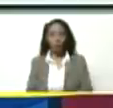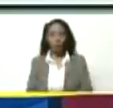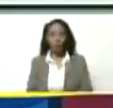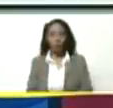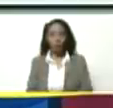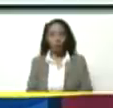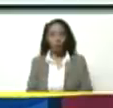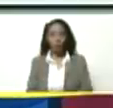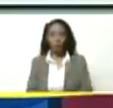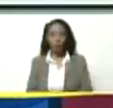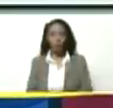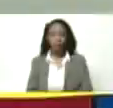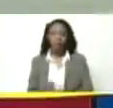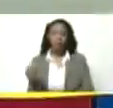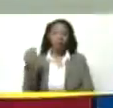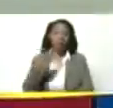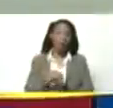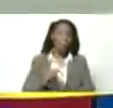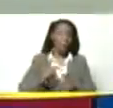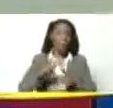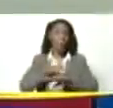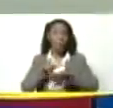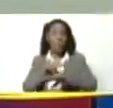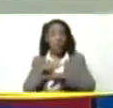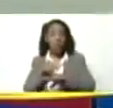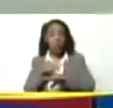además ministro de Energía y Petróleo,